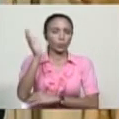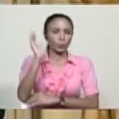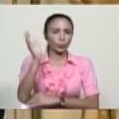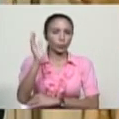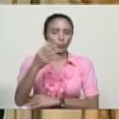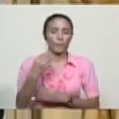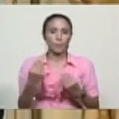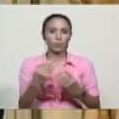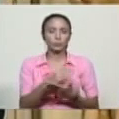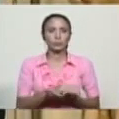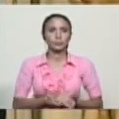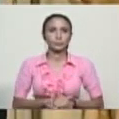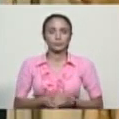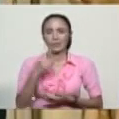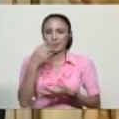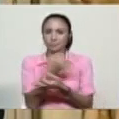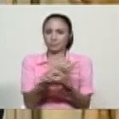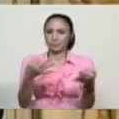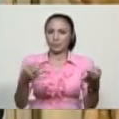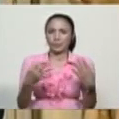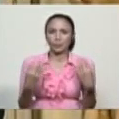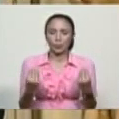que han permitido perfeccionar